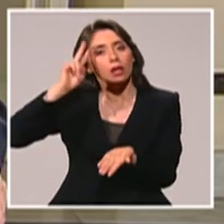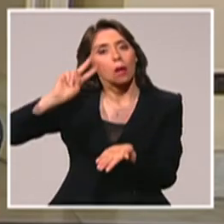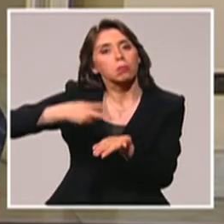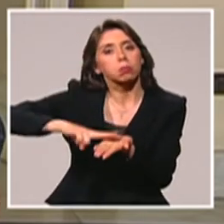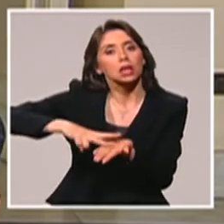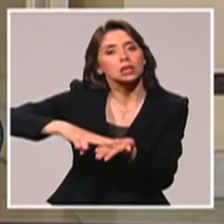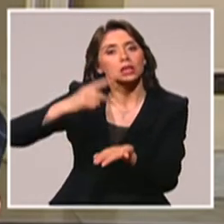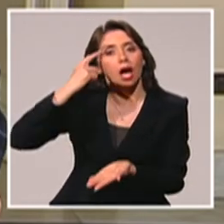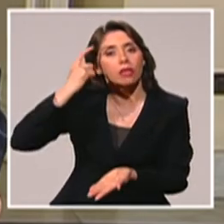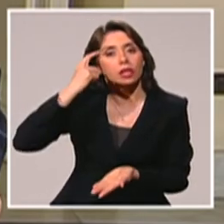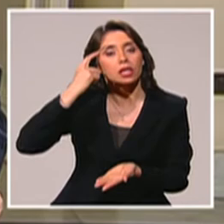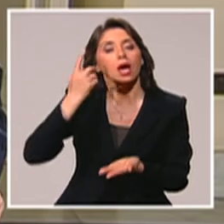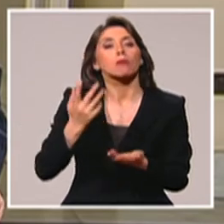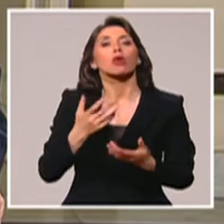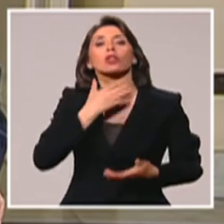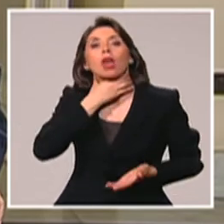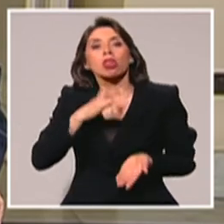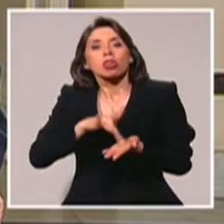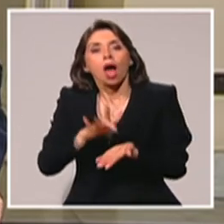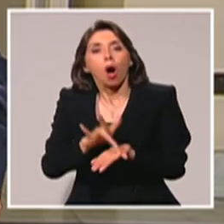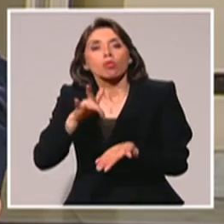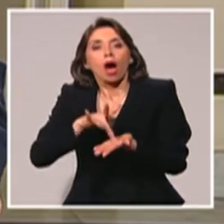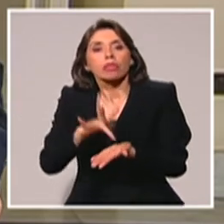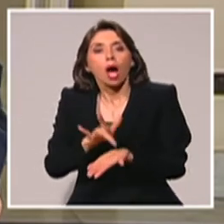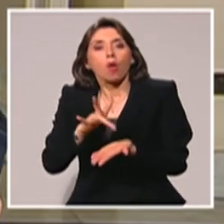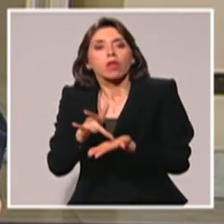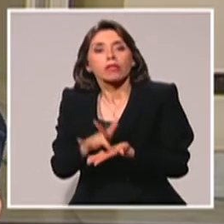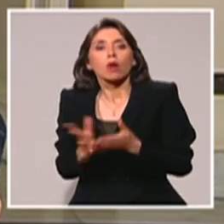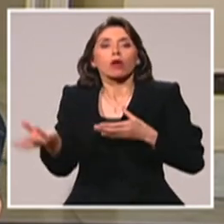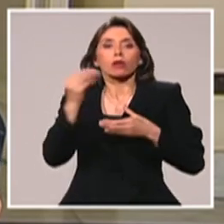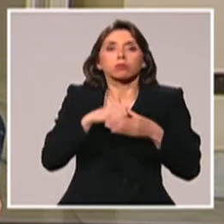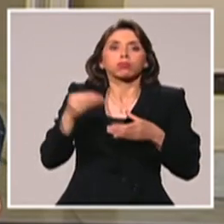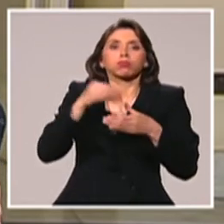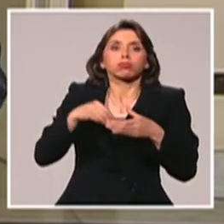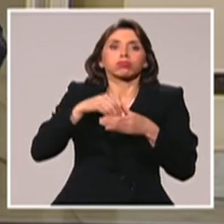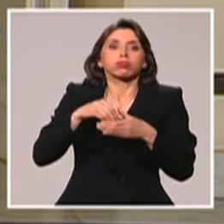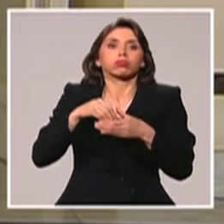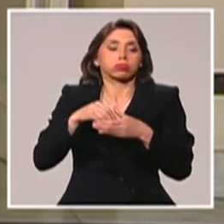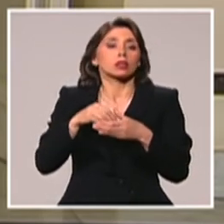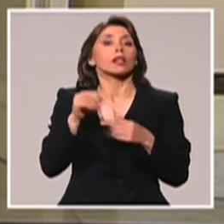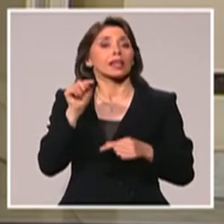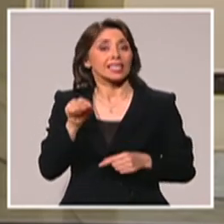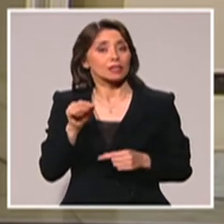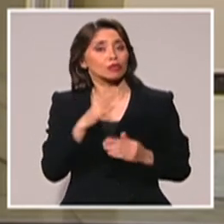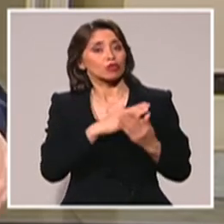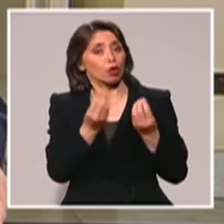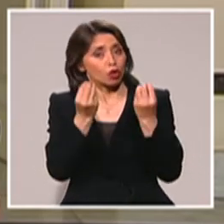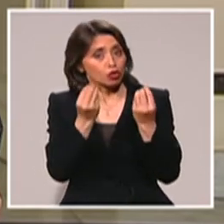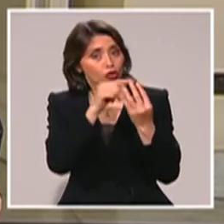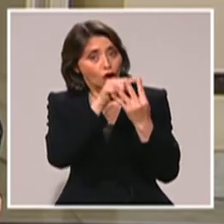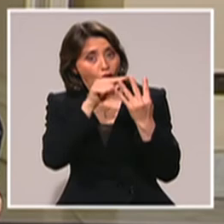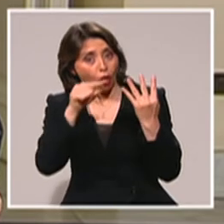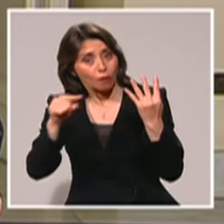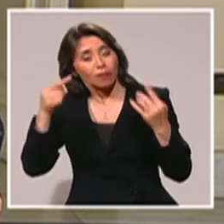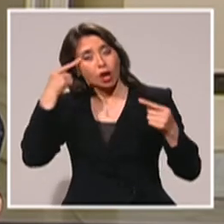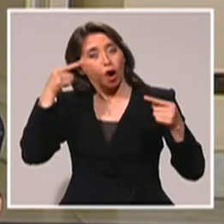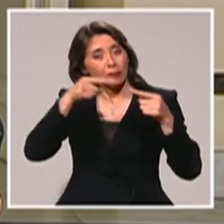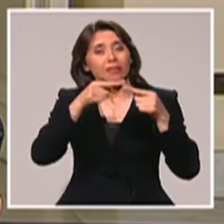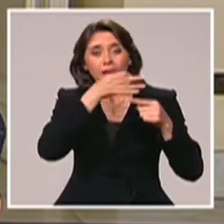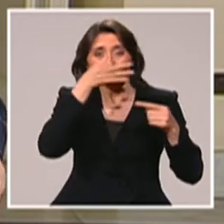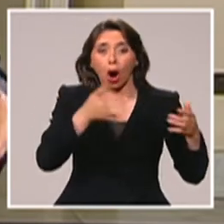por las mochilas de deudas que muchas veces se acumulan estos nobles y ambiciosos objetivos